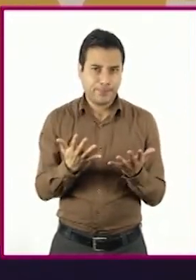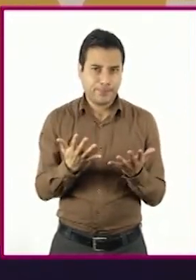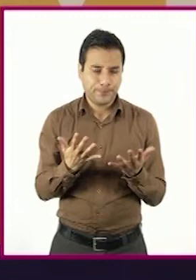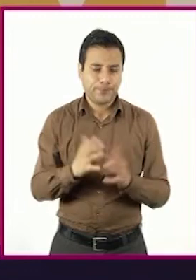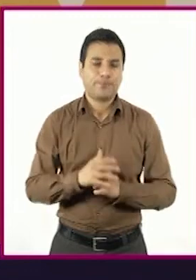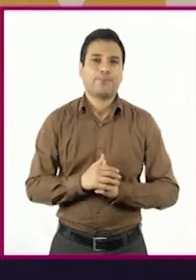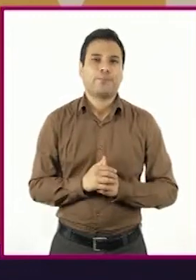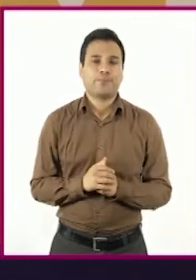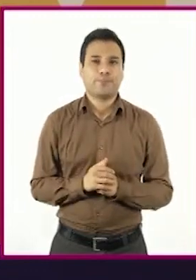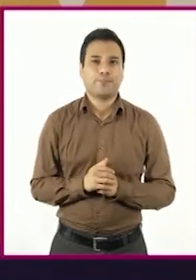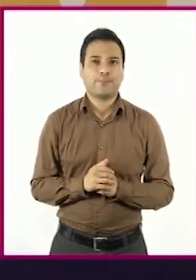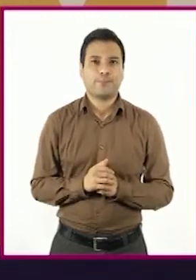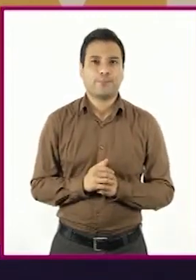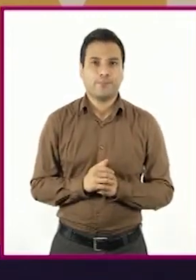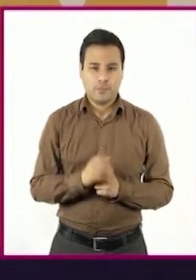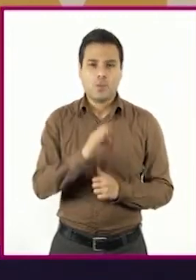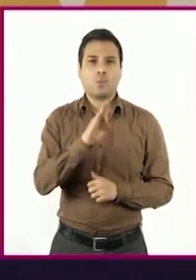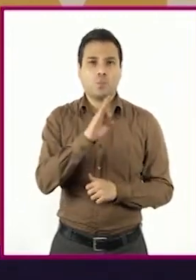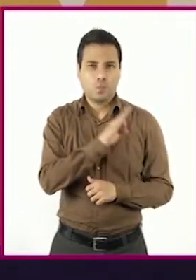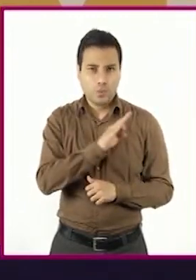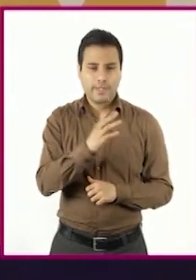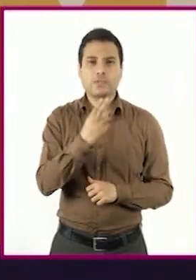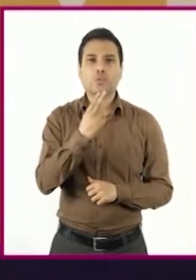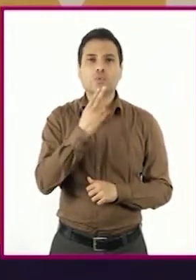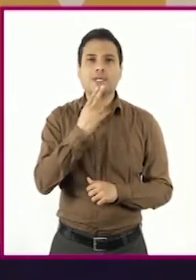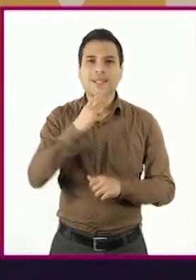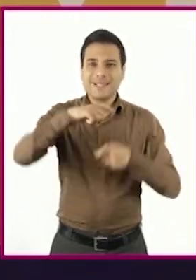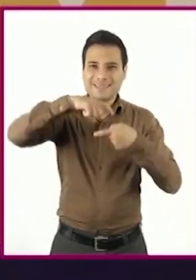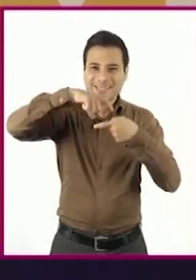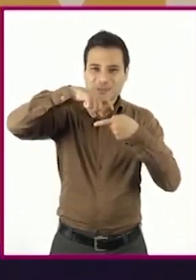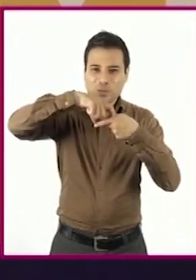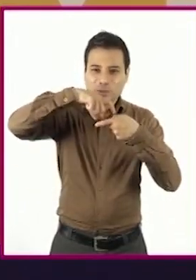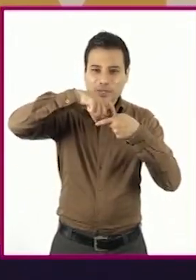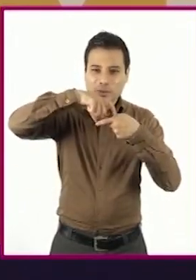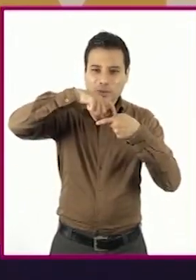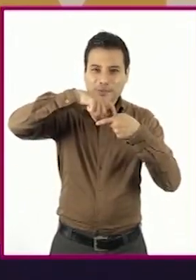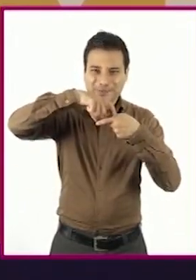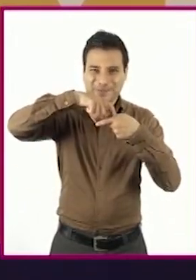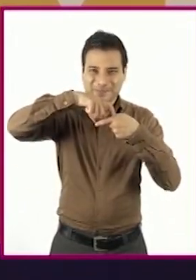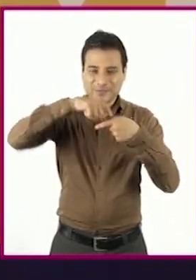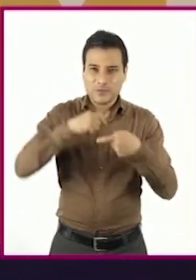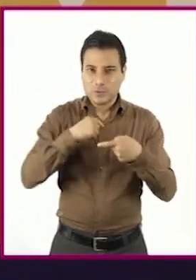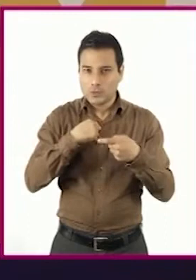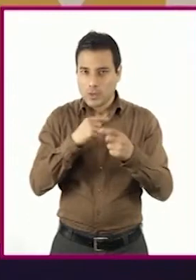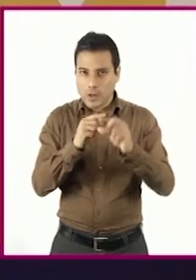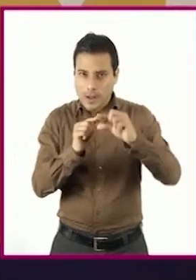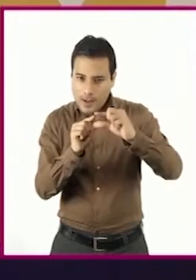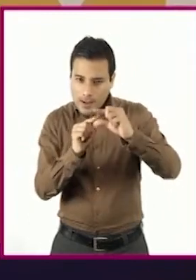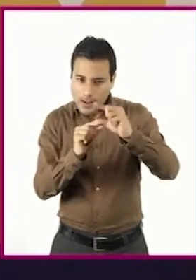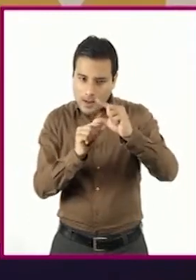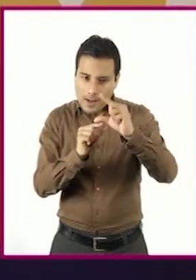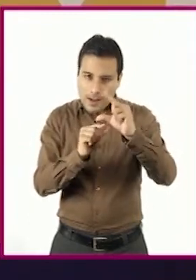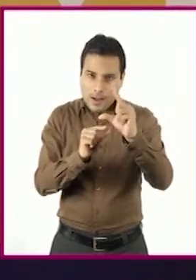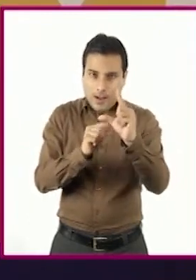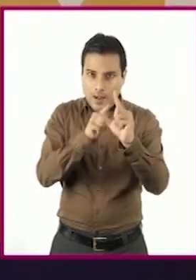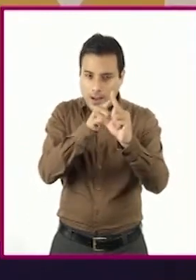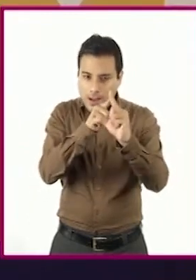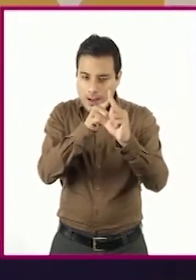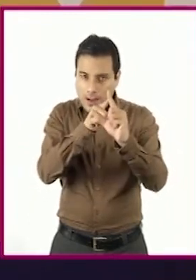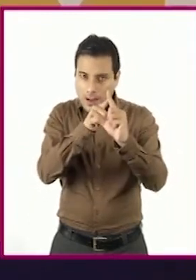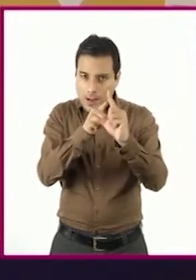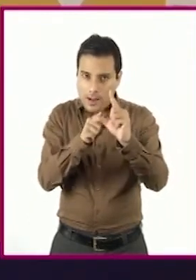circunferencia y con un transportador es posible medir sectores de diversos tamaños. La proporción